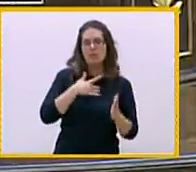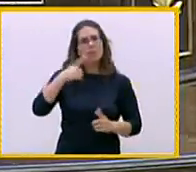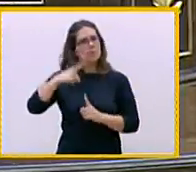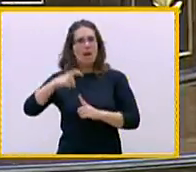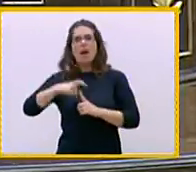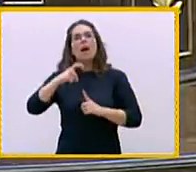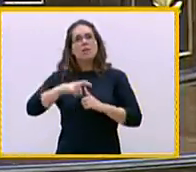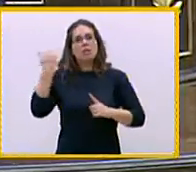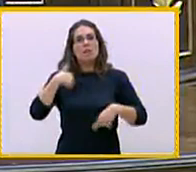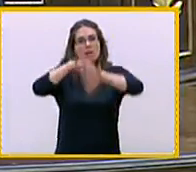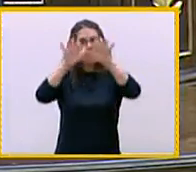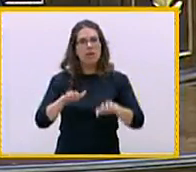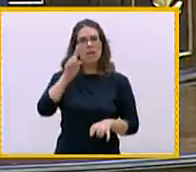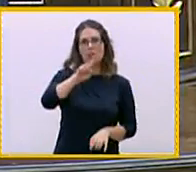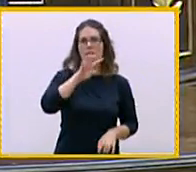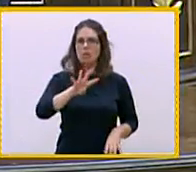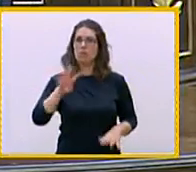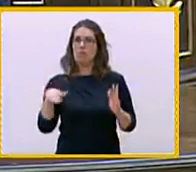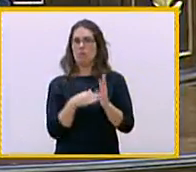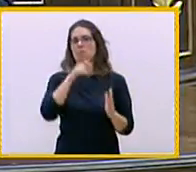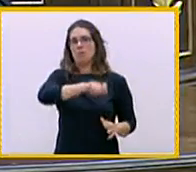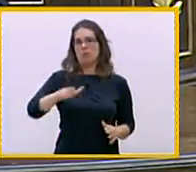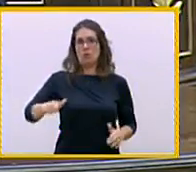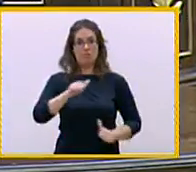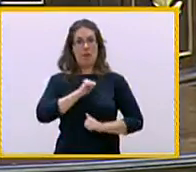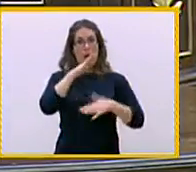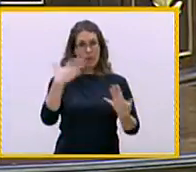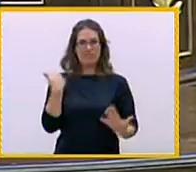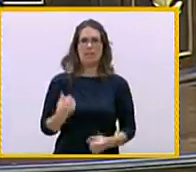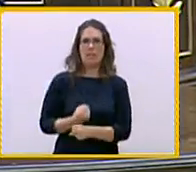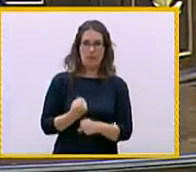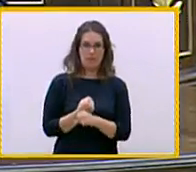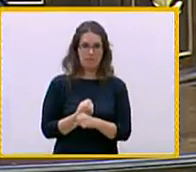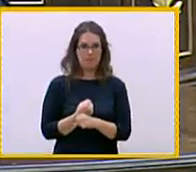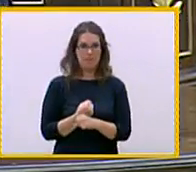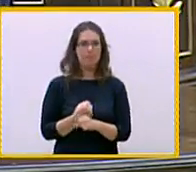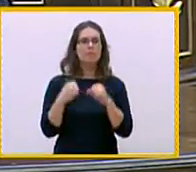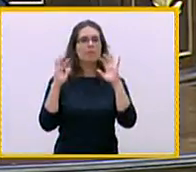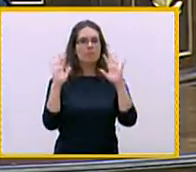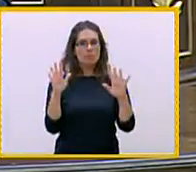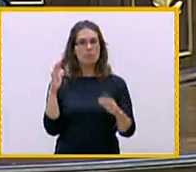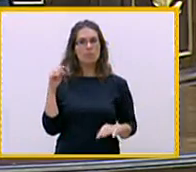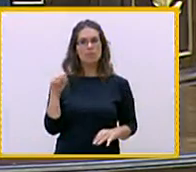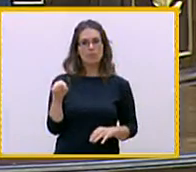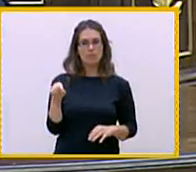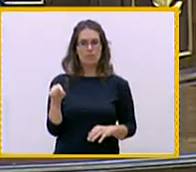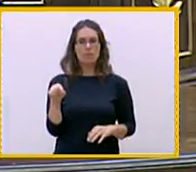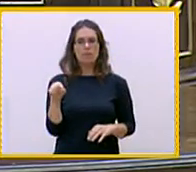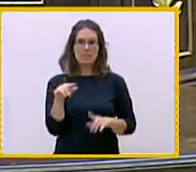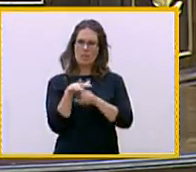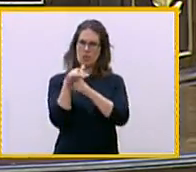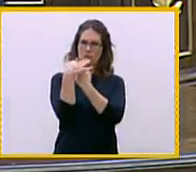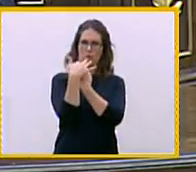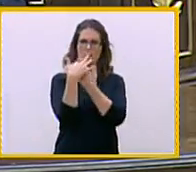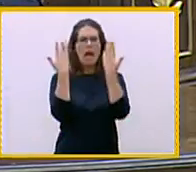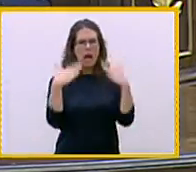de 144.000 personas en el paro registrado. Son, en todo caso, y más allá de cualquier otra